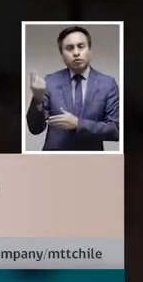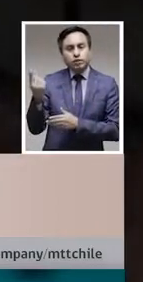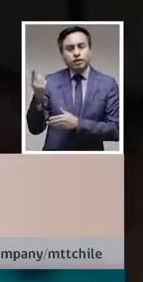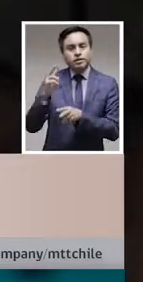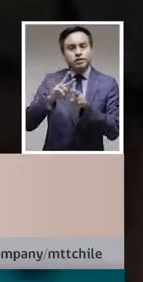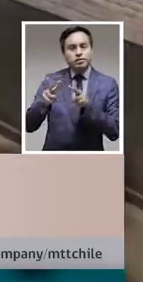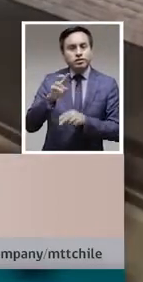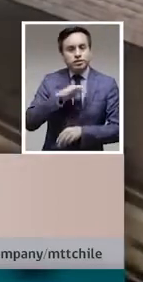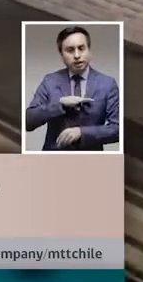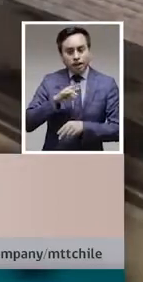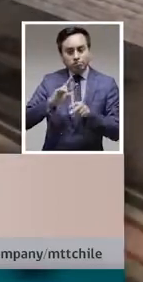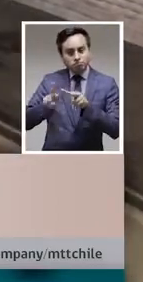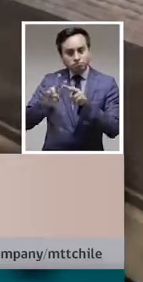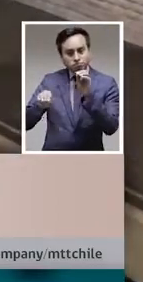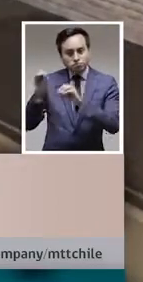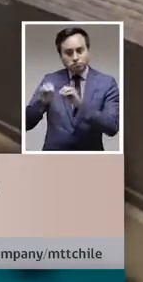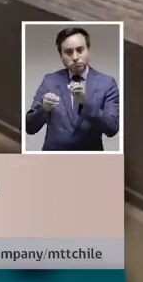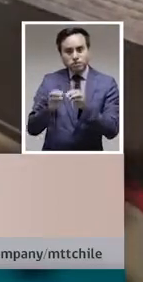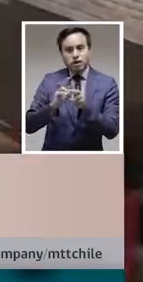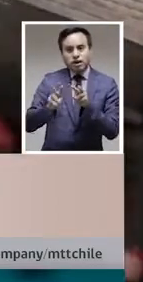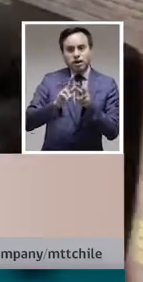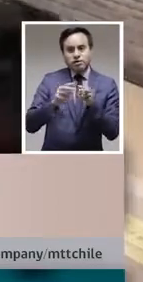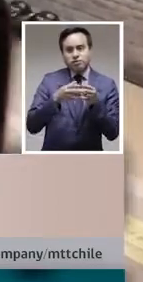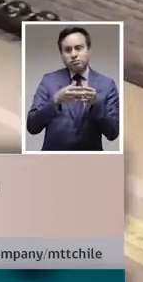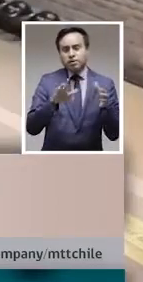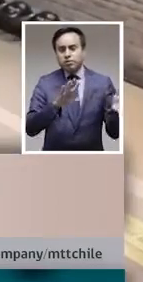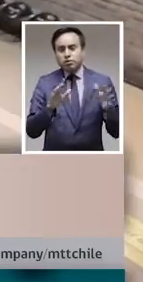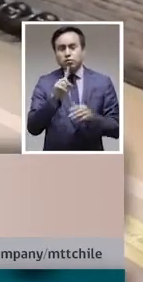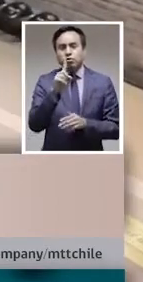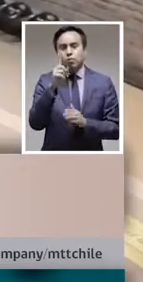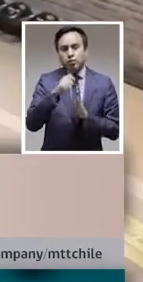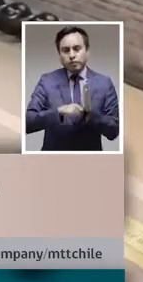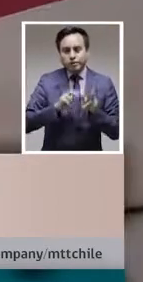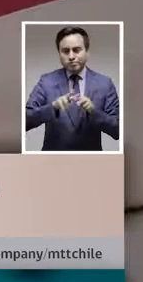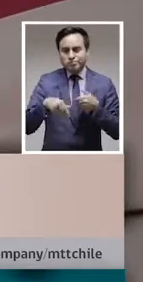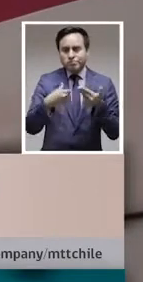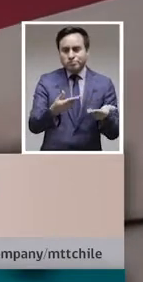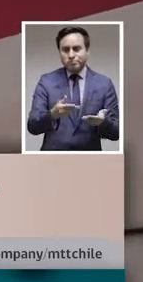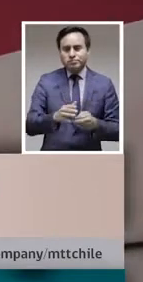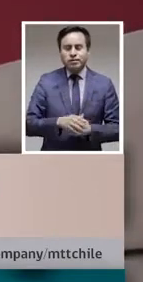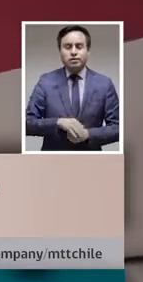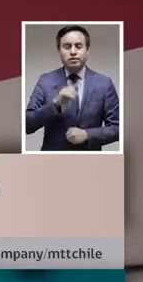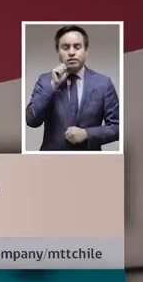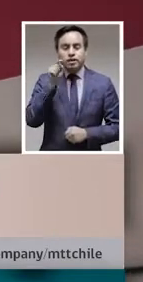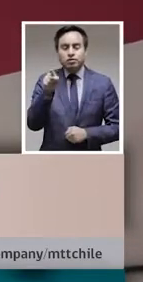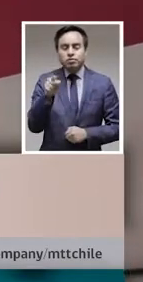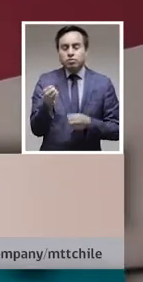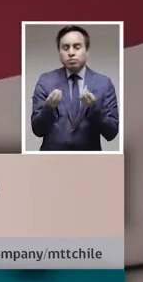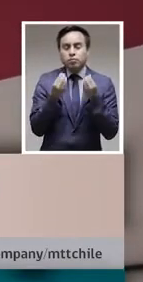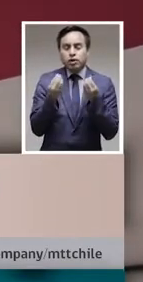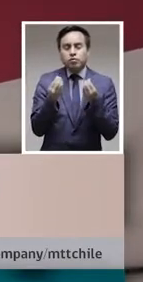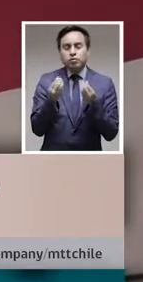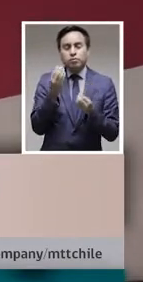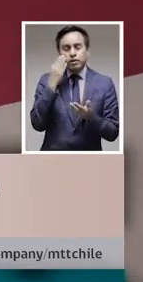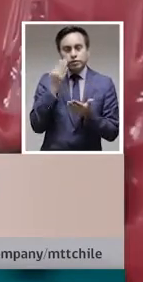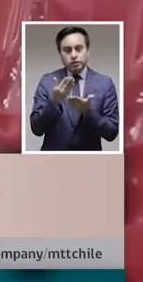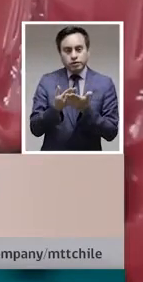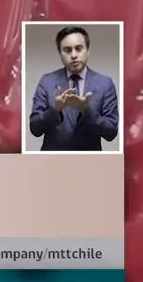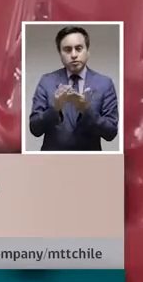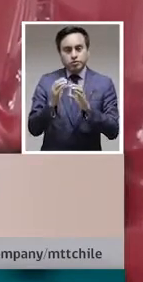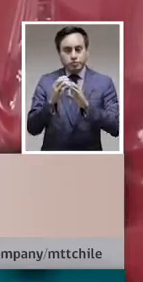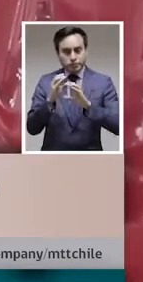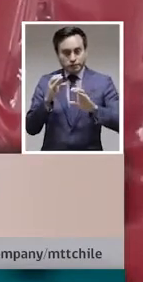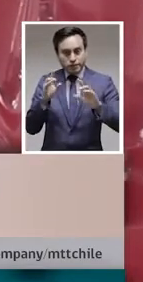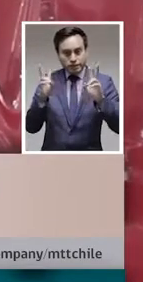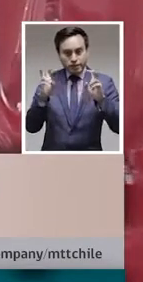fabricados en Chile, y se están desplegando a razón de uno por mes. Esto es un buen beneficio y un gran